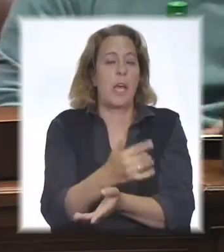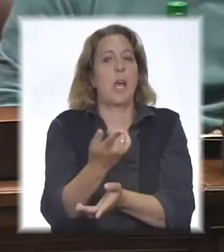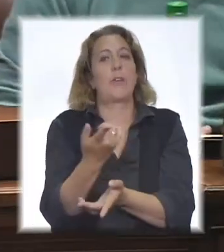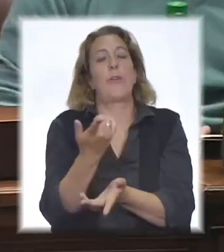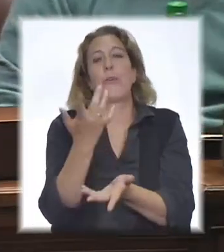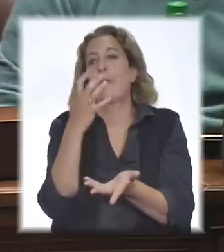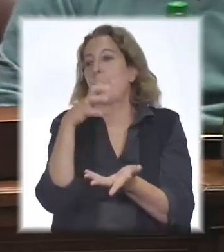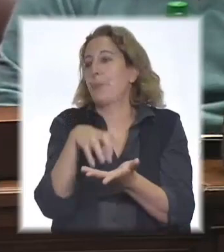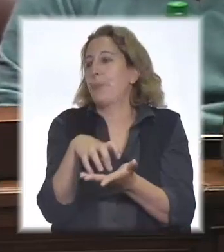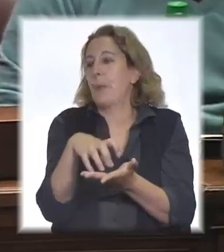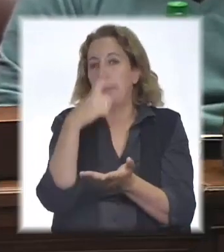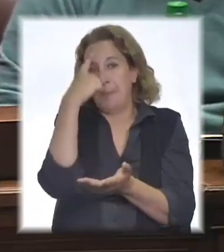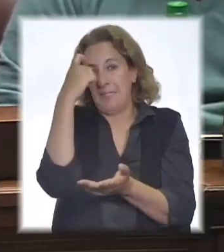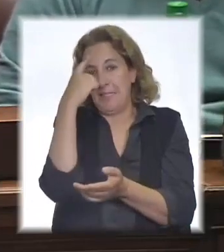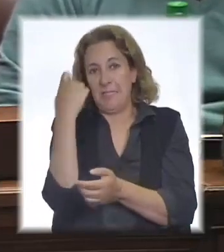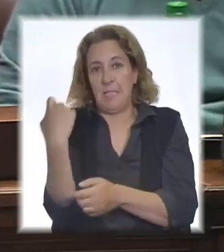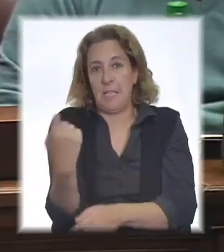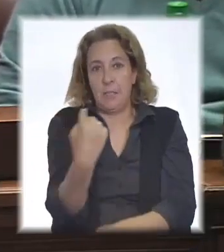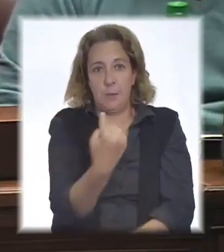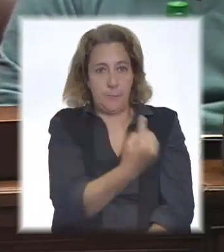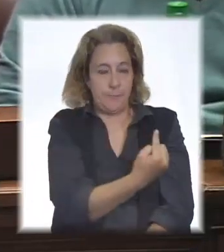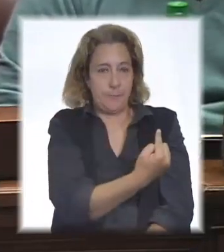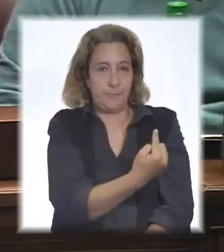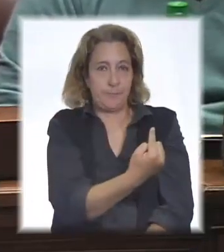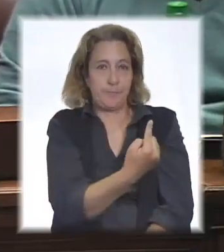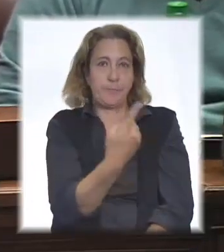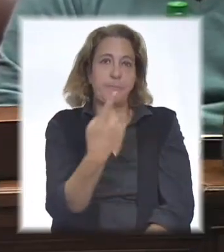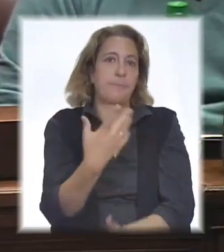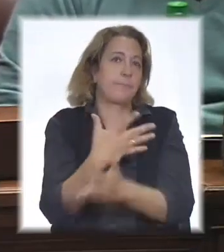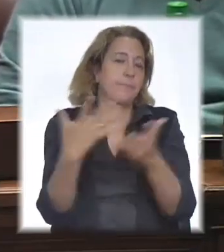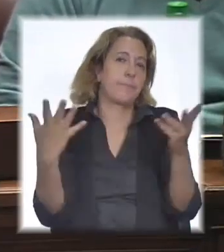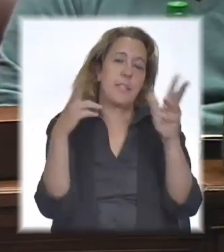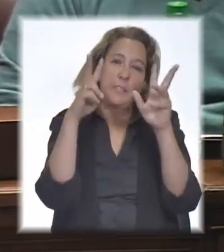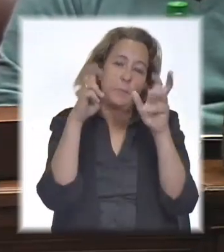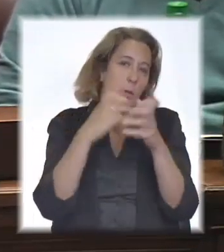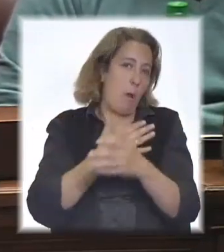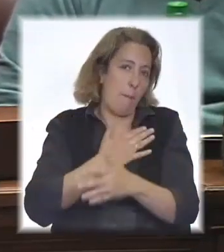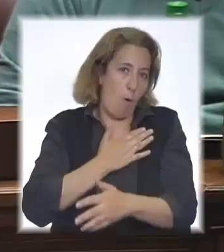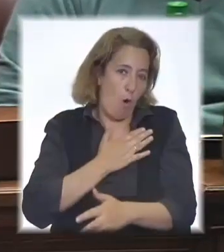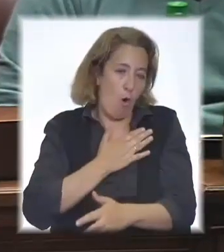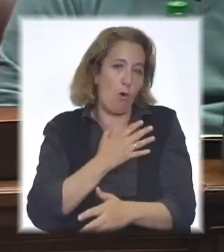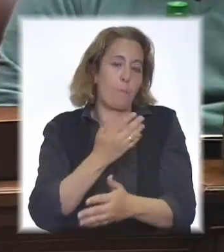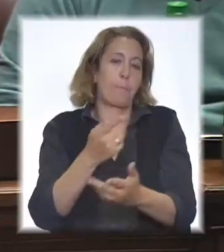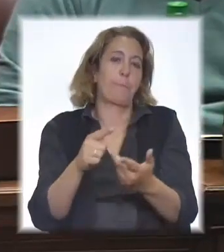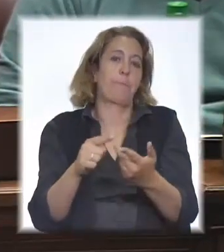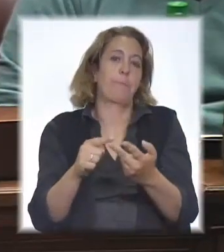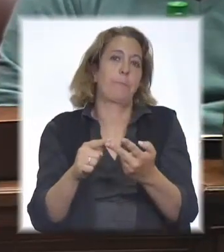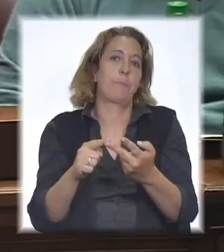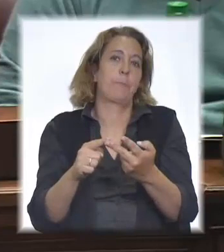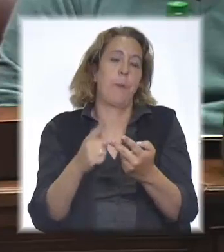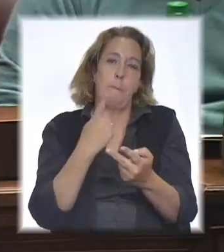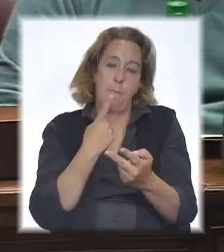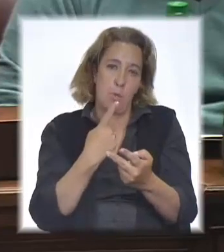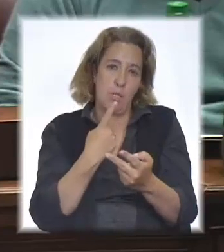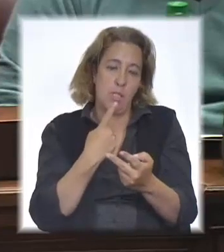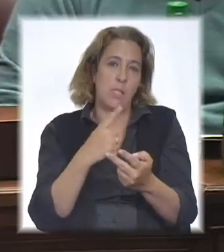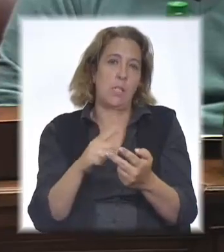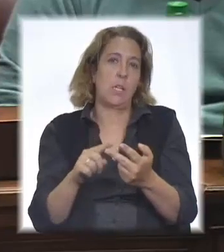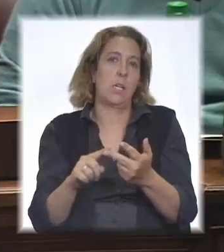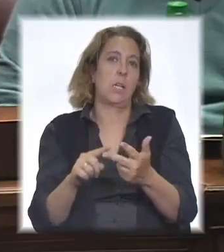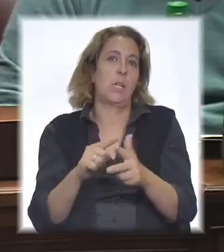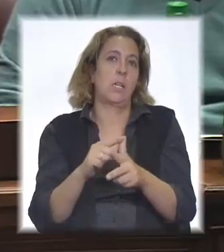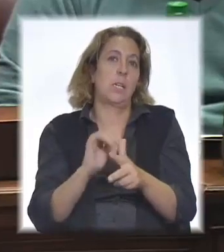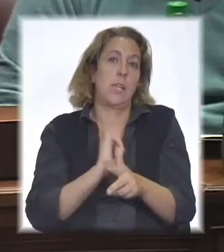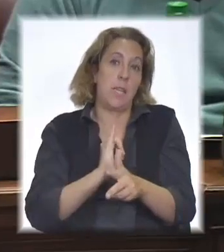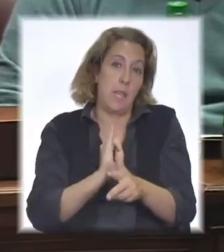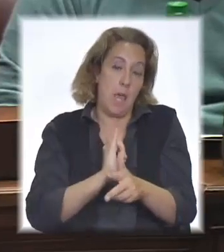experiencias de cada uno los grandes temas como el amor los grandes temas como la política como